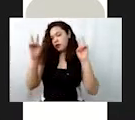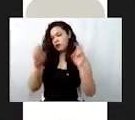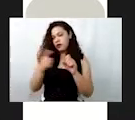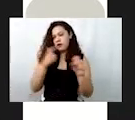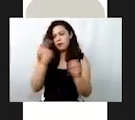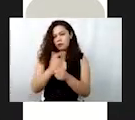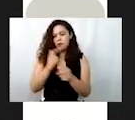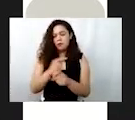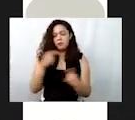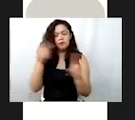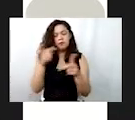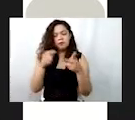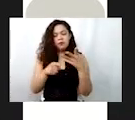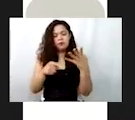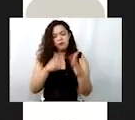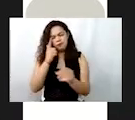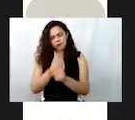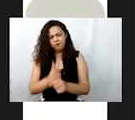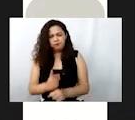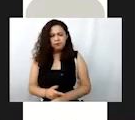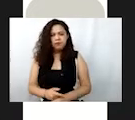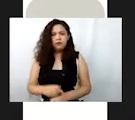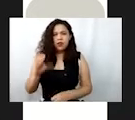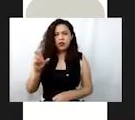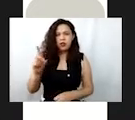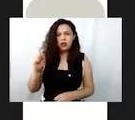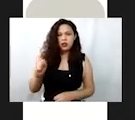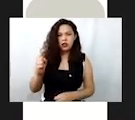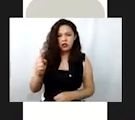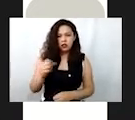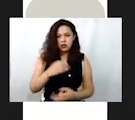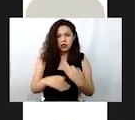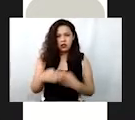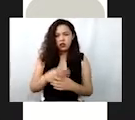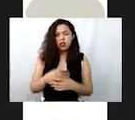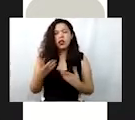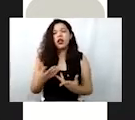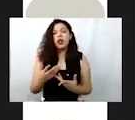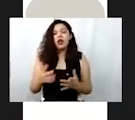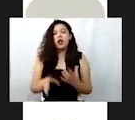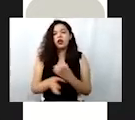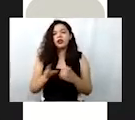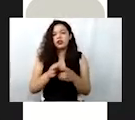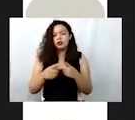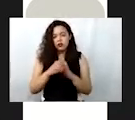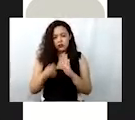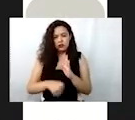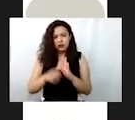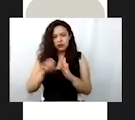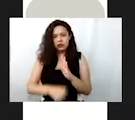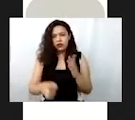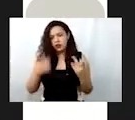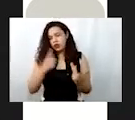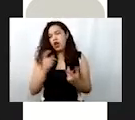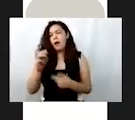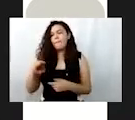identificación de metas de cada uno de los ODS. Esa es otra variante que vamos a ver en los ejemplos. Hay quien se va al nivel detallado de las